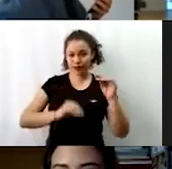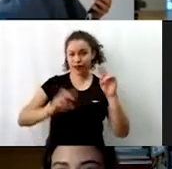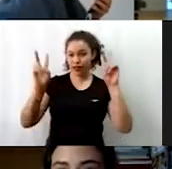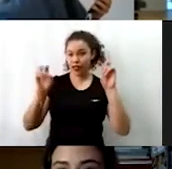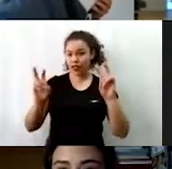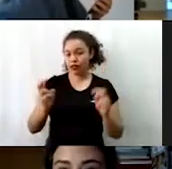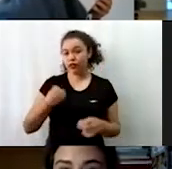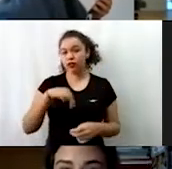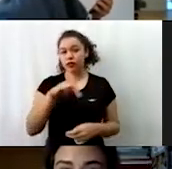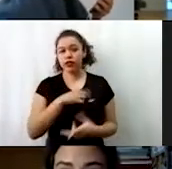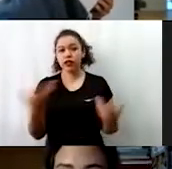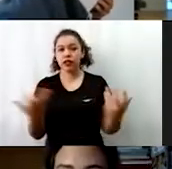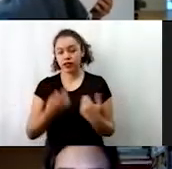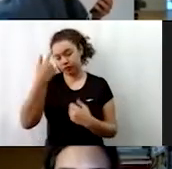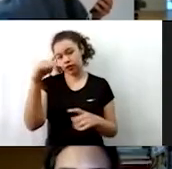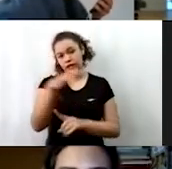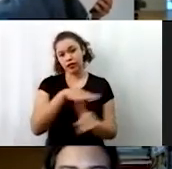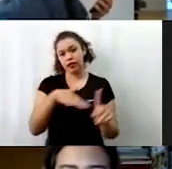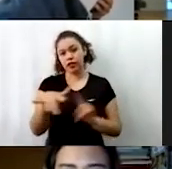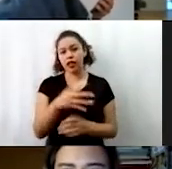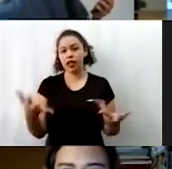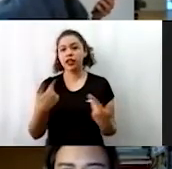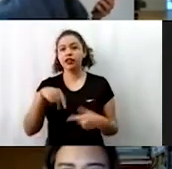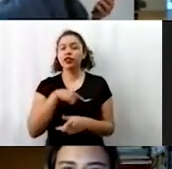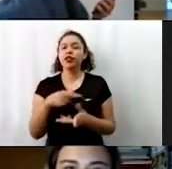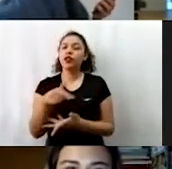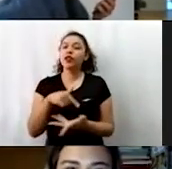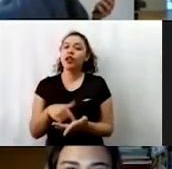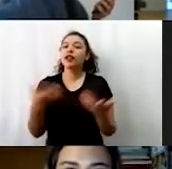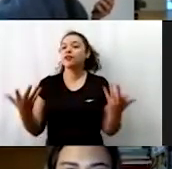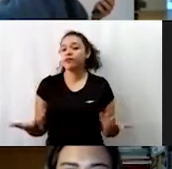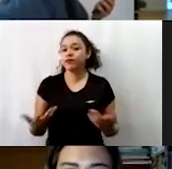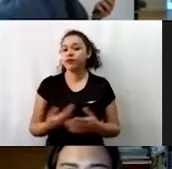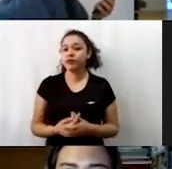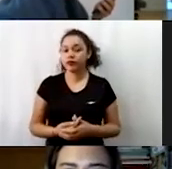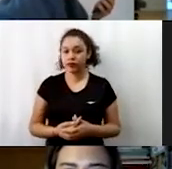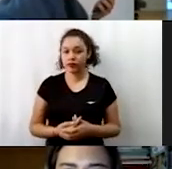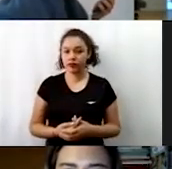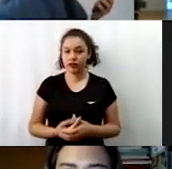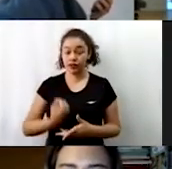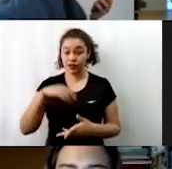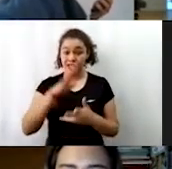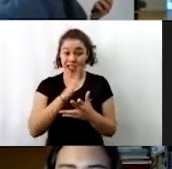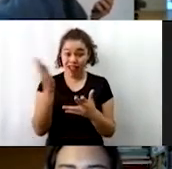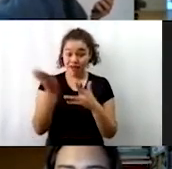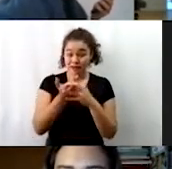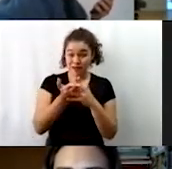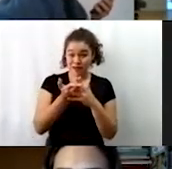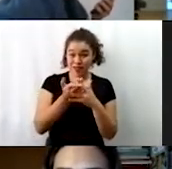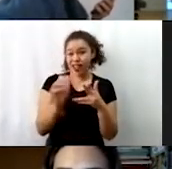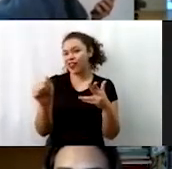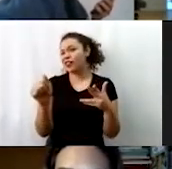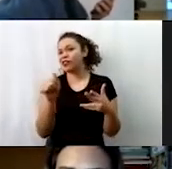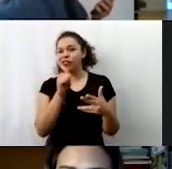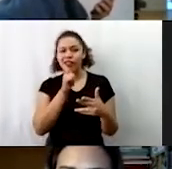recorrer para contextualizar en dónde estamos. ¿Vale? Entonces, todavía no llegamos ni a mitad de todas las cosas que tenemos